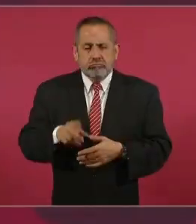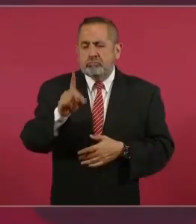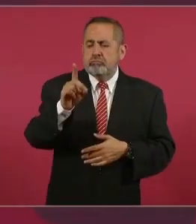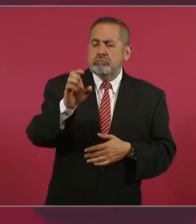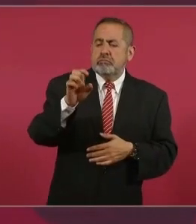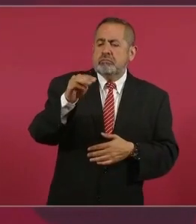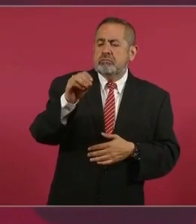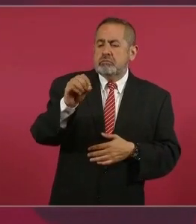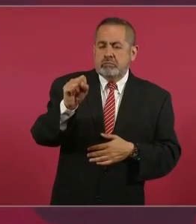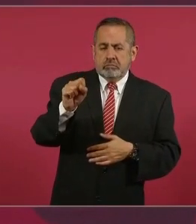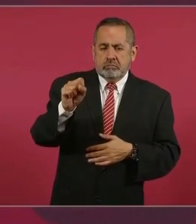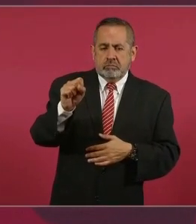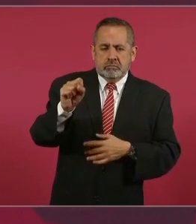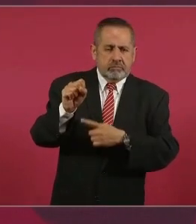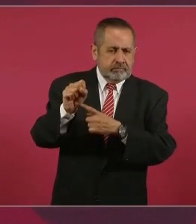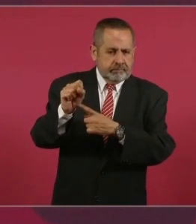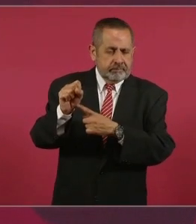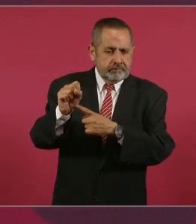demos,